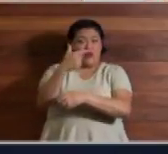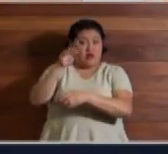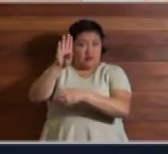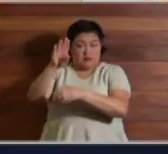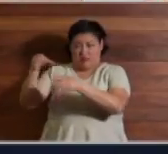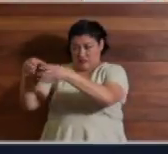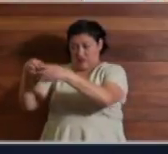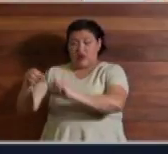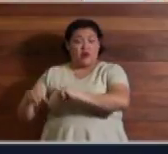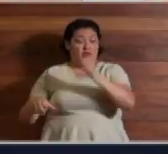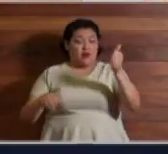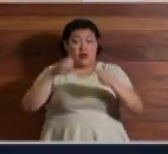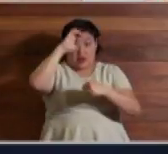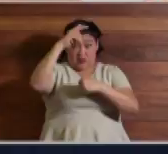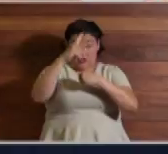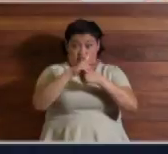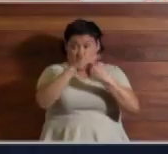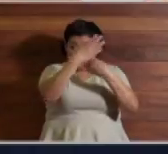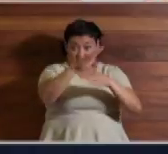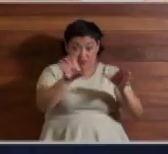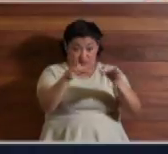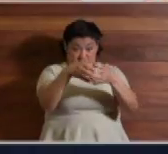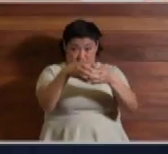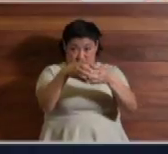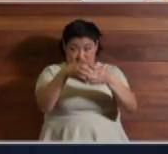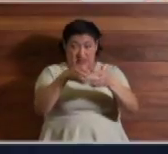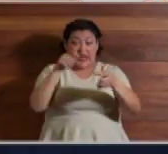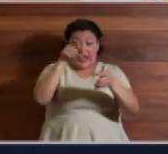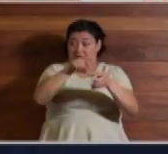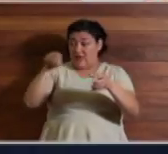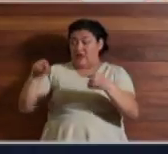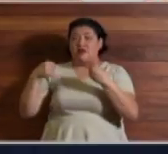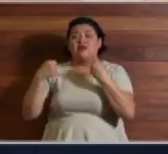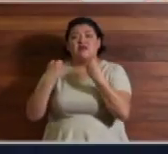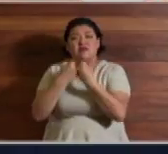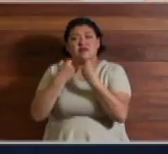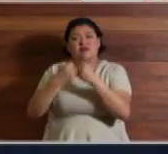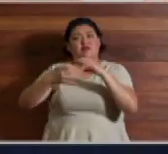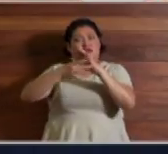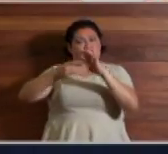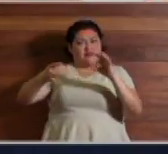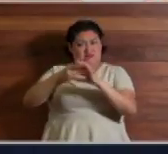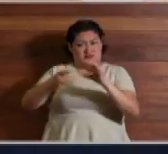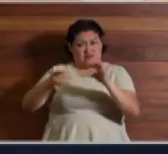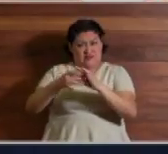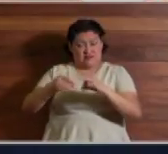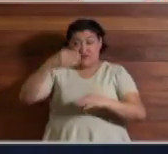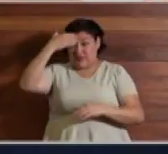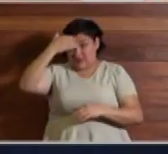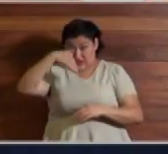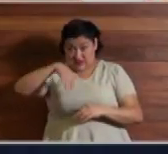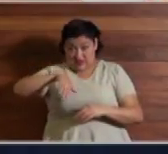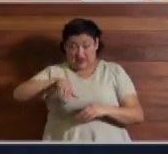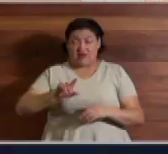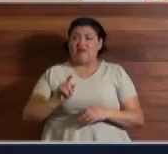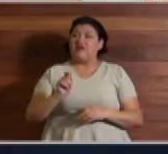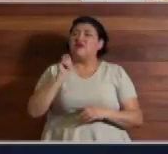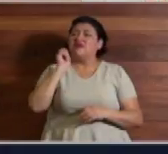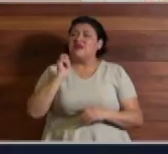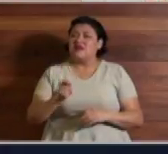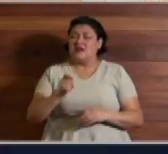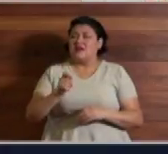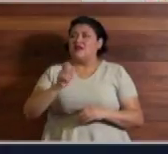Europeo, los últimos documentos de la OCDE nos establecen que estamos en un marco de